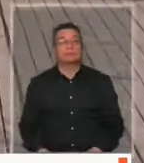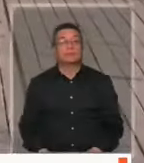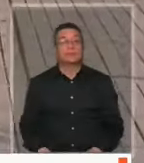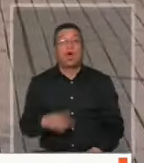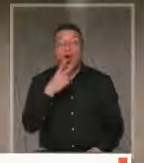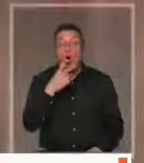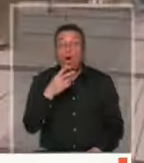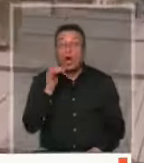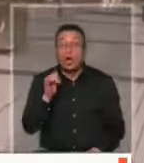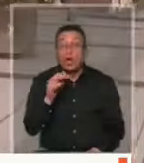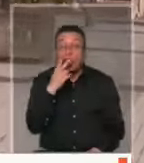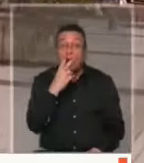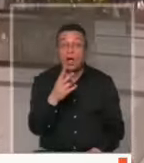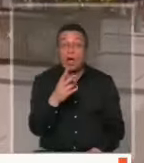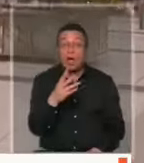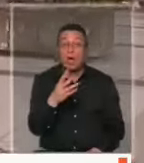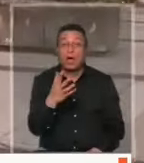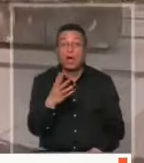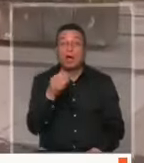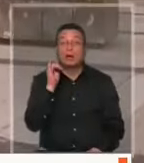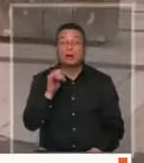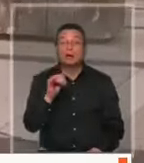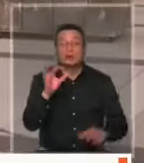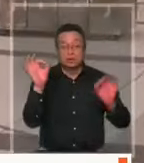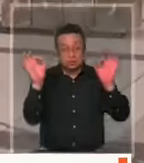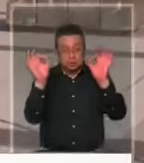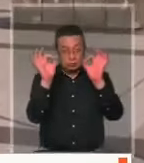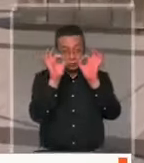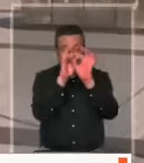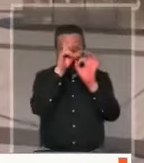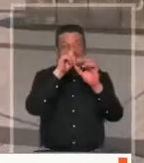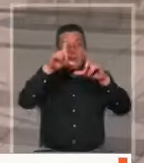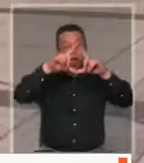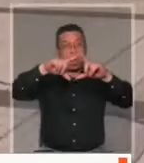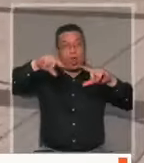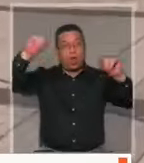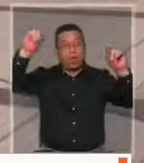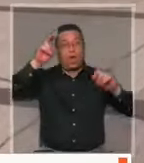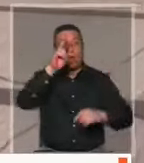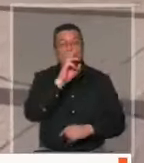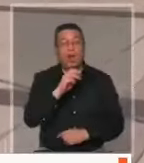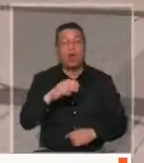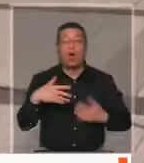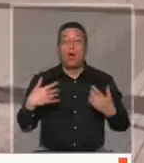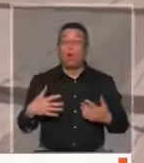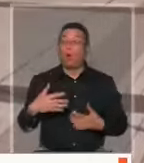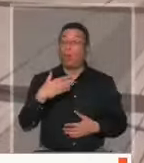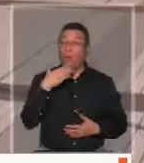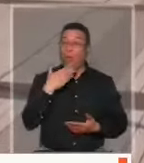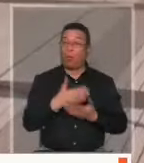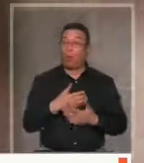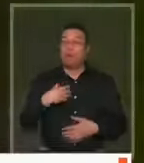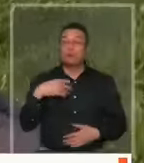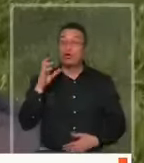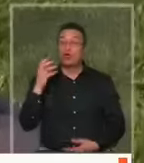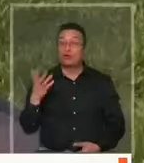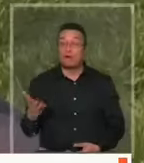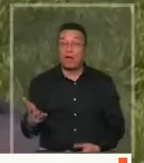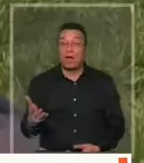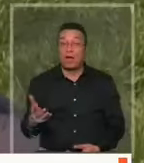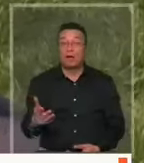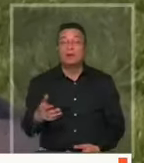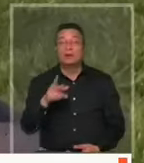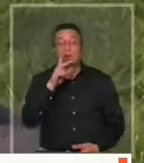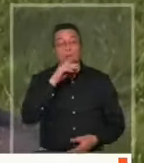ve! Bueno, se ve como la luna menguante en estos momentos, la verdad. No esperaba, la verdad, que hoy día hubiera eclipse. Parece una